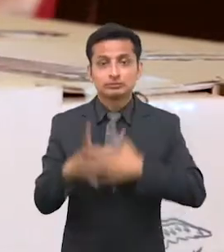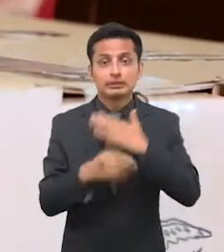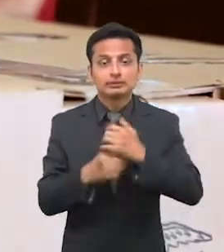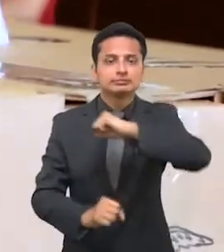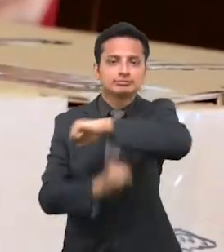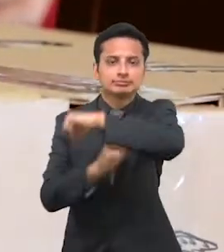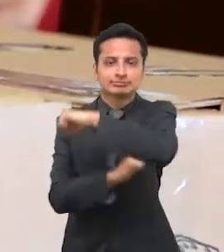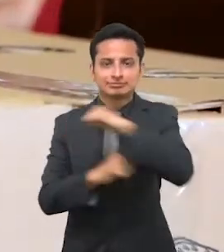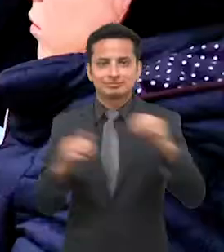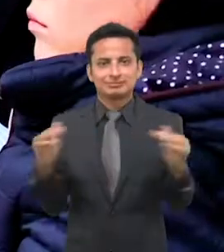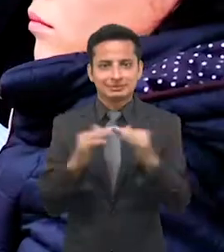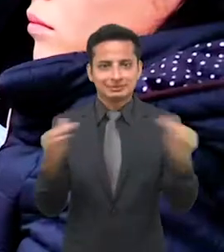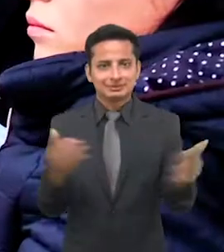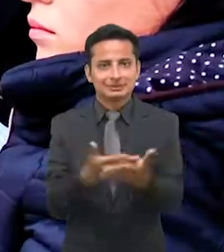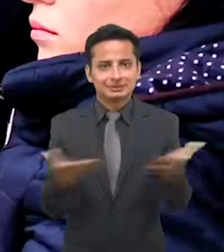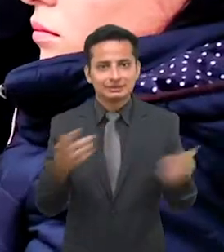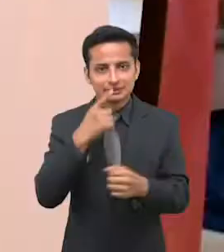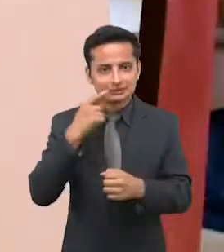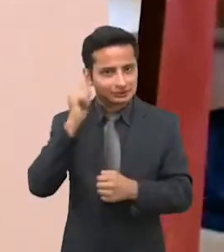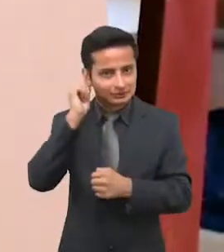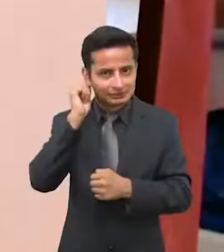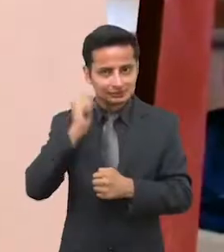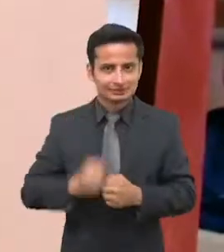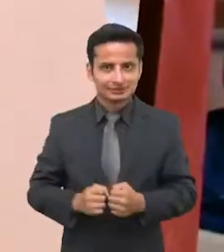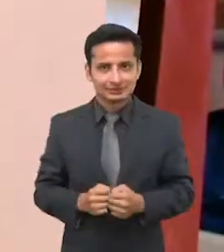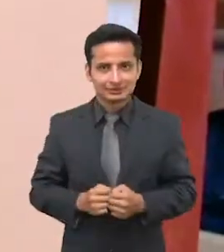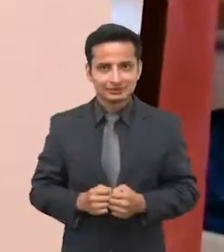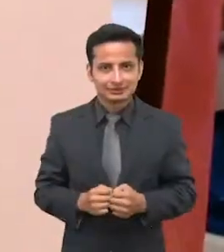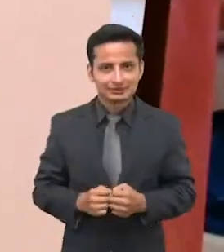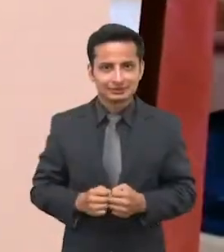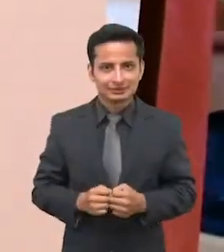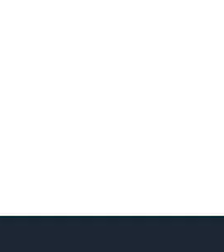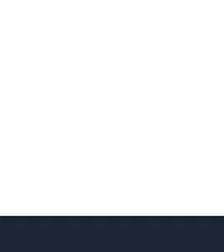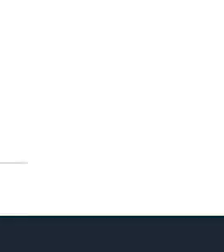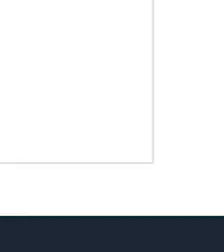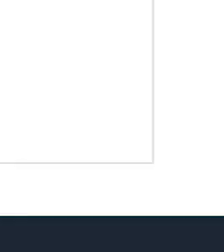y fortalecer la participación de las y los ecuatorianos.